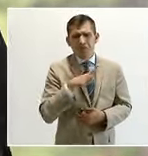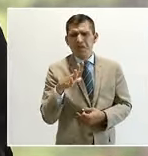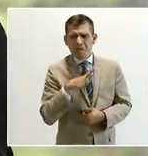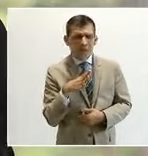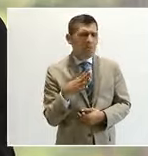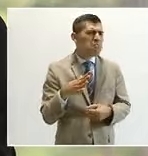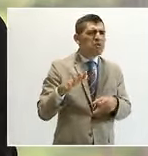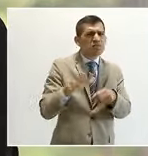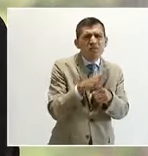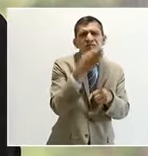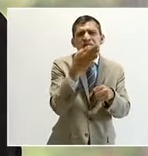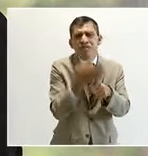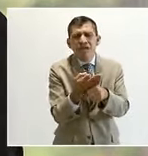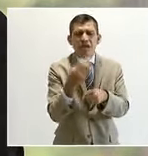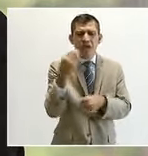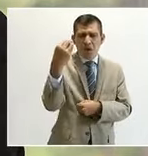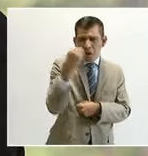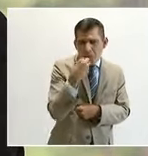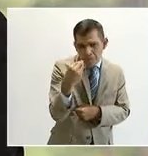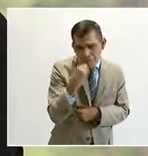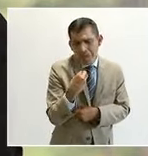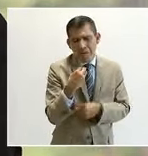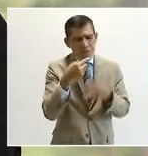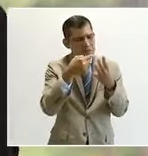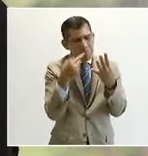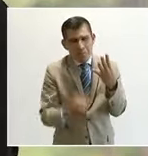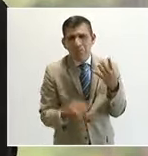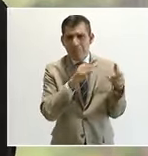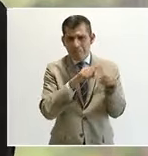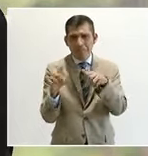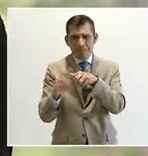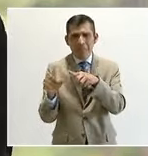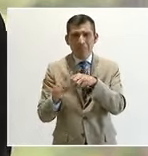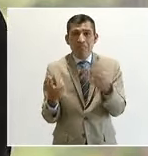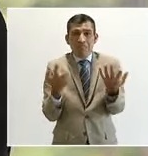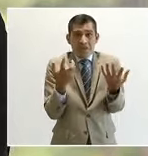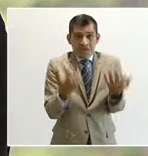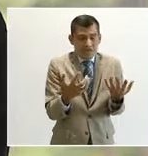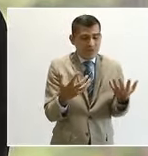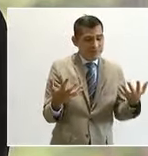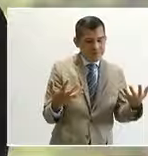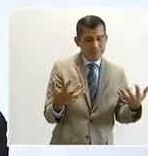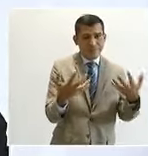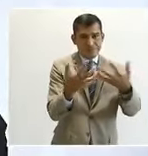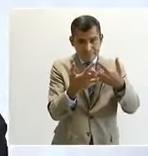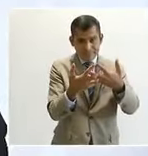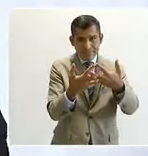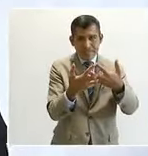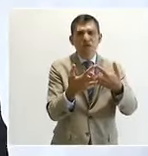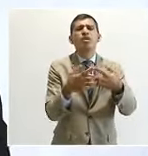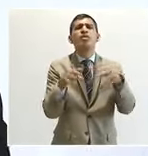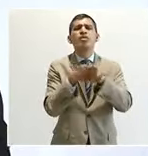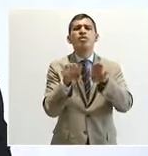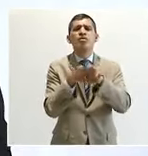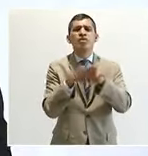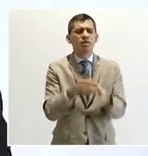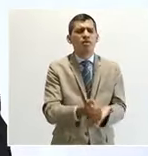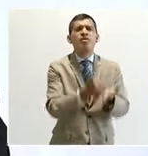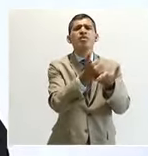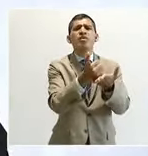le faltaron los alimentos eso se complementó con los programas